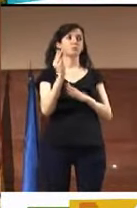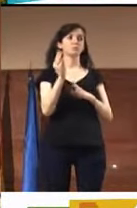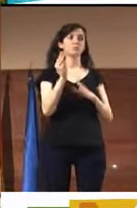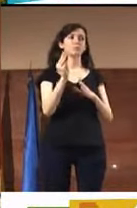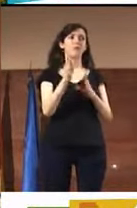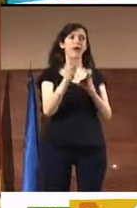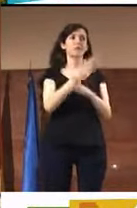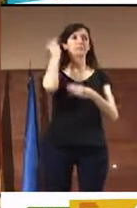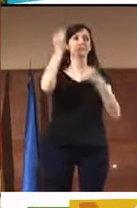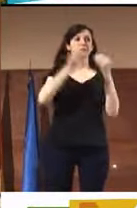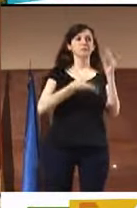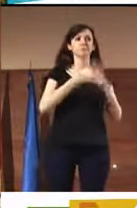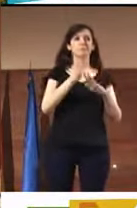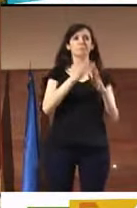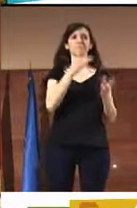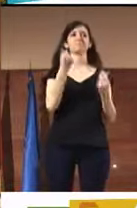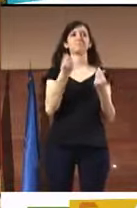expectativas